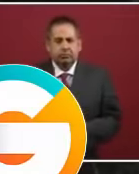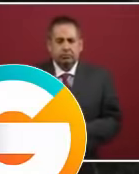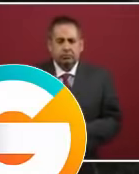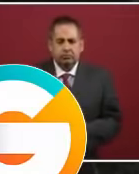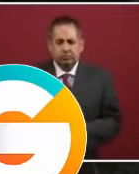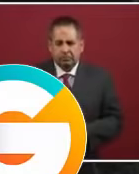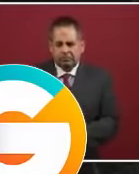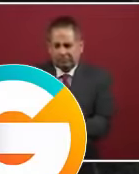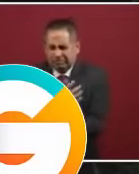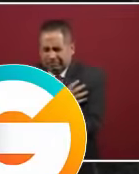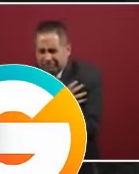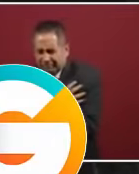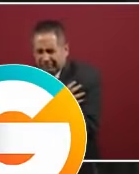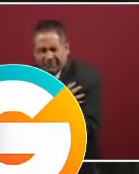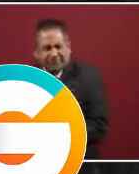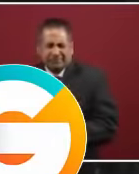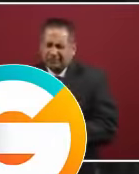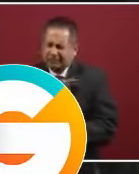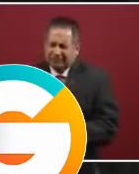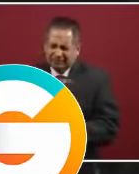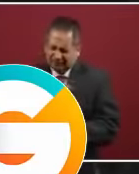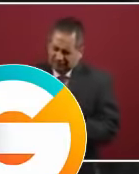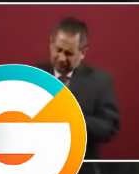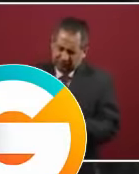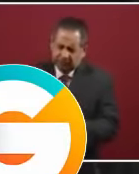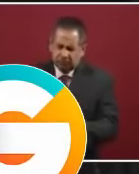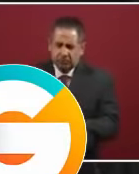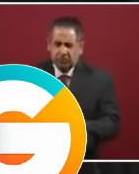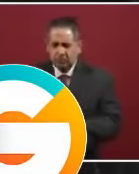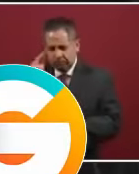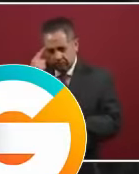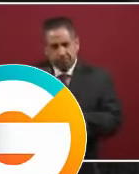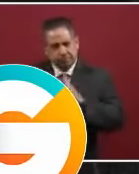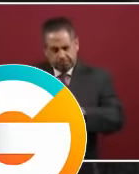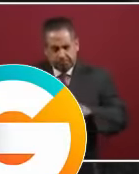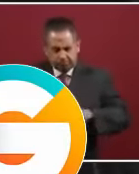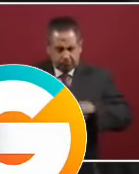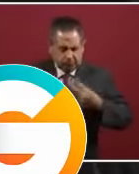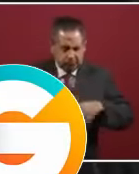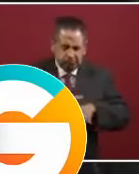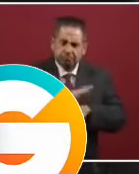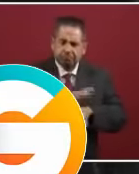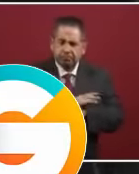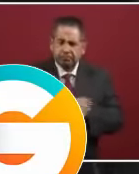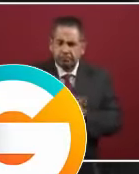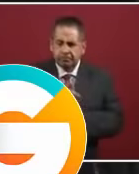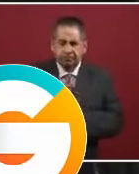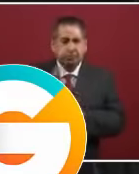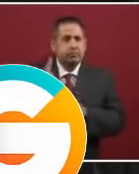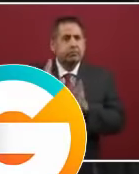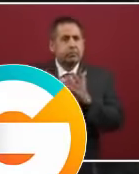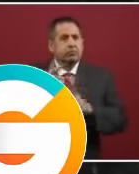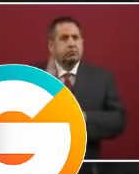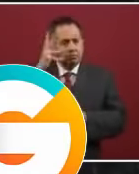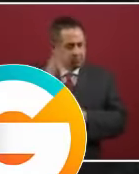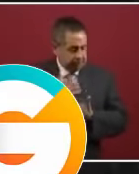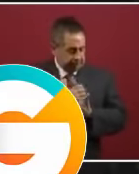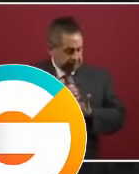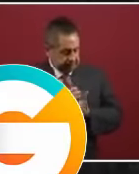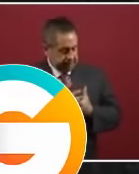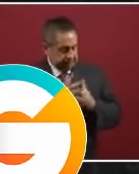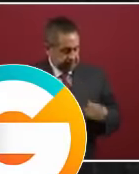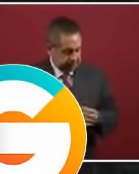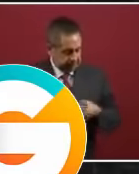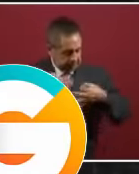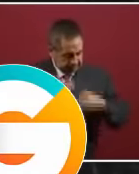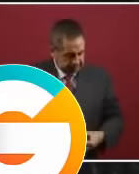Los abracé y les dije que los quería mucho, que lo iba a hacer para empezar por mí, para recuperarme como persona